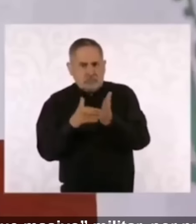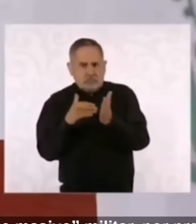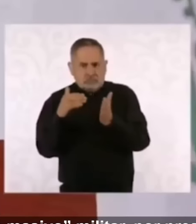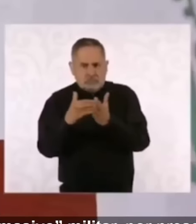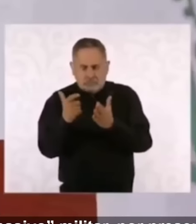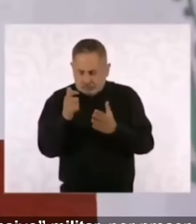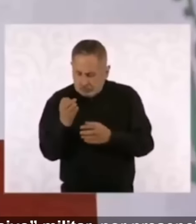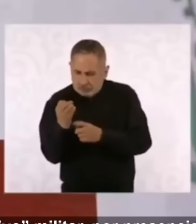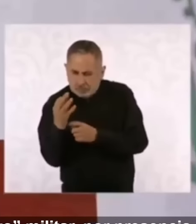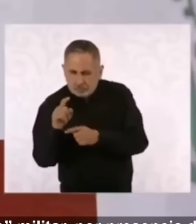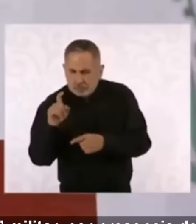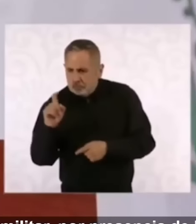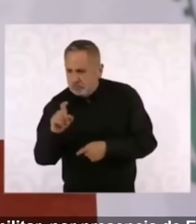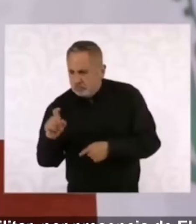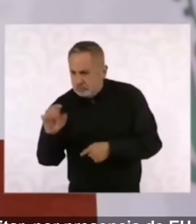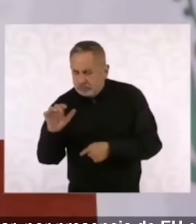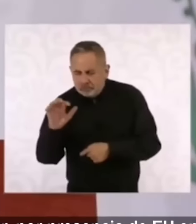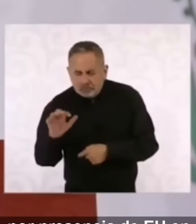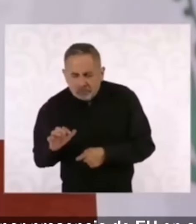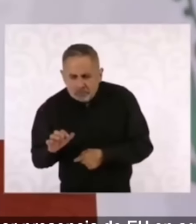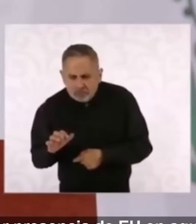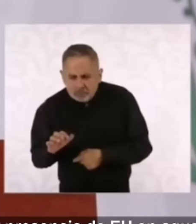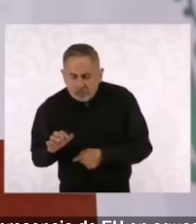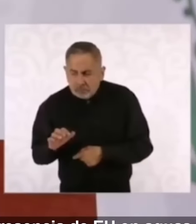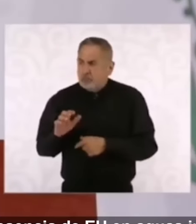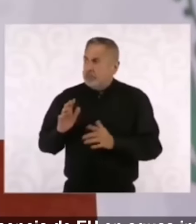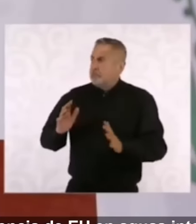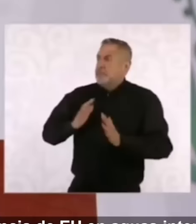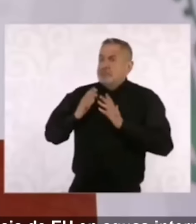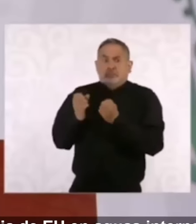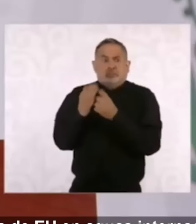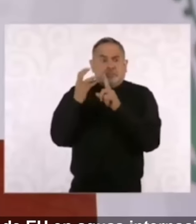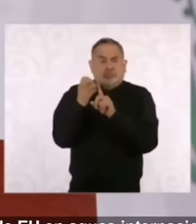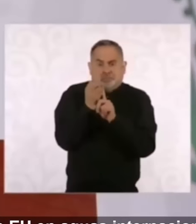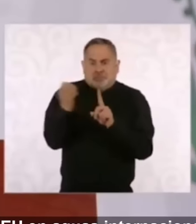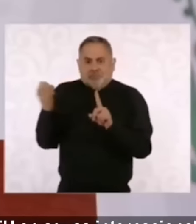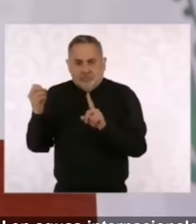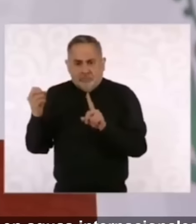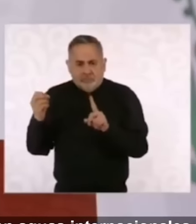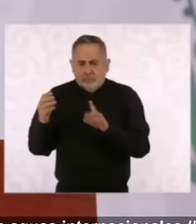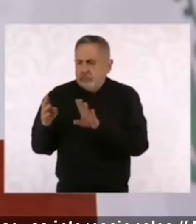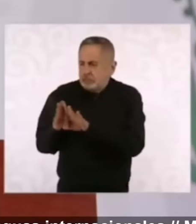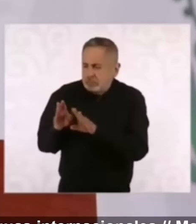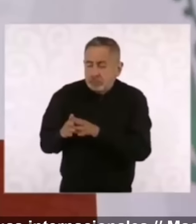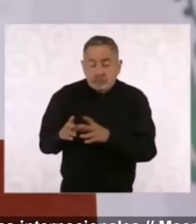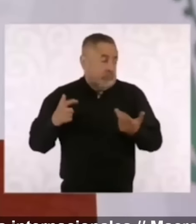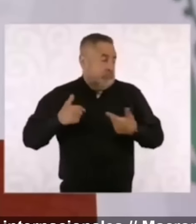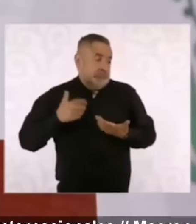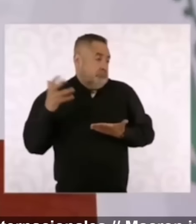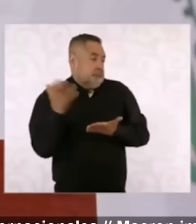50 millones de pesos? Resulta que los ganó del casino. Entonces, ¿cómo